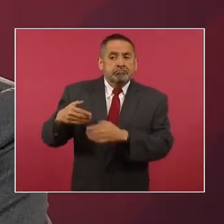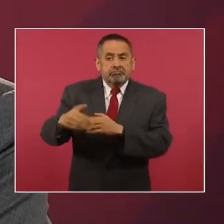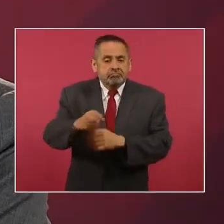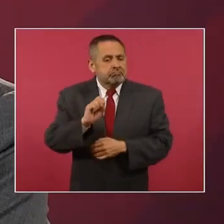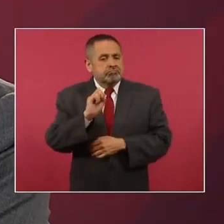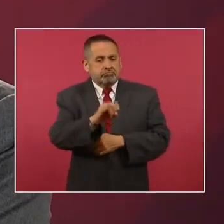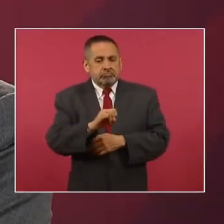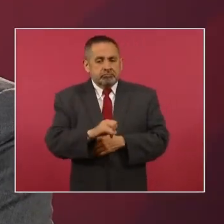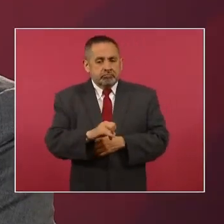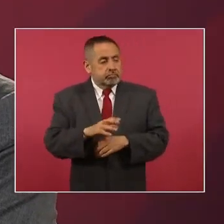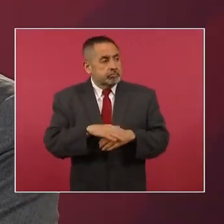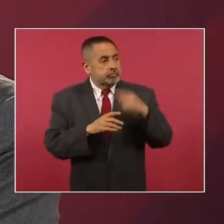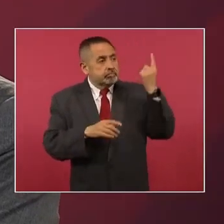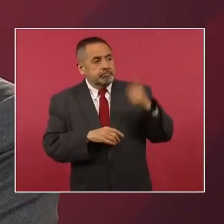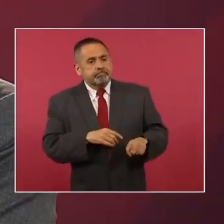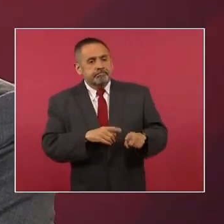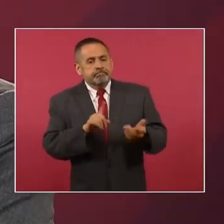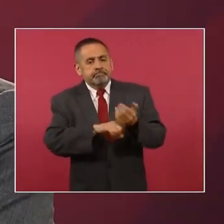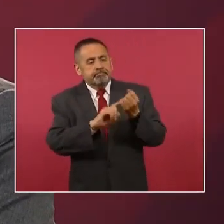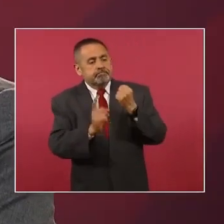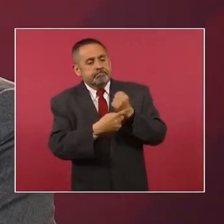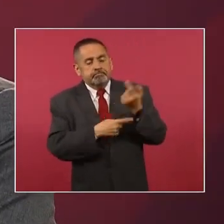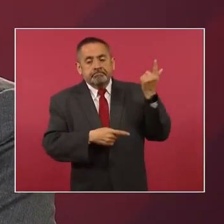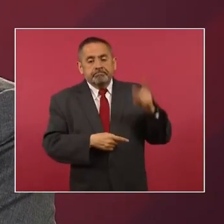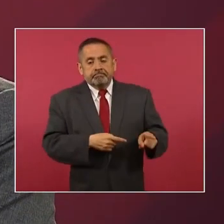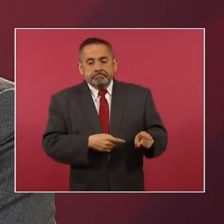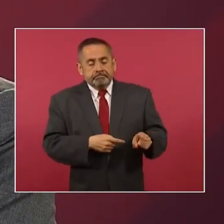por consigna política.